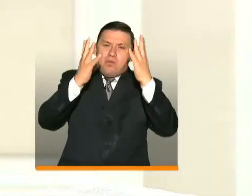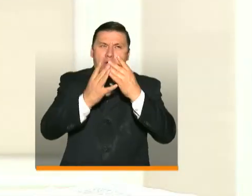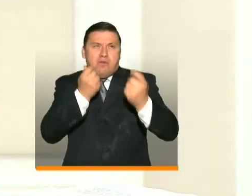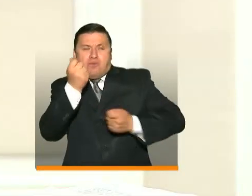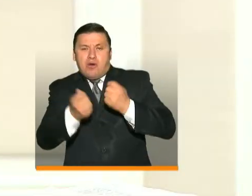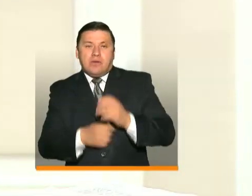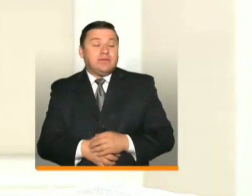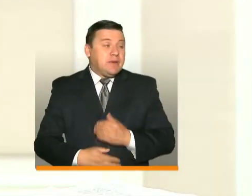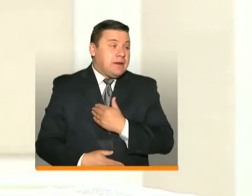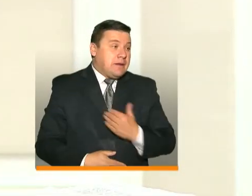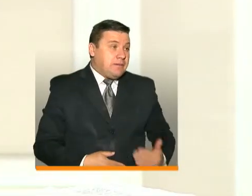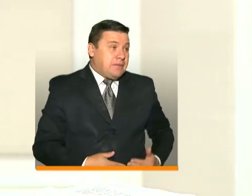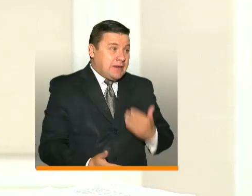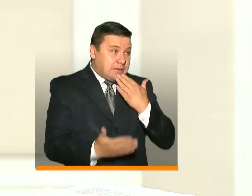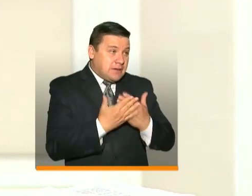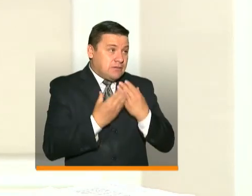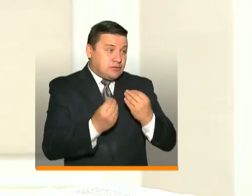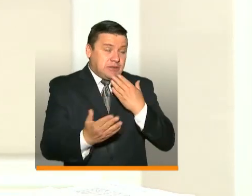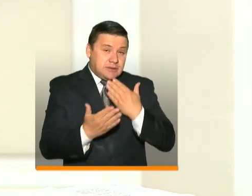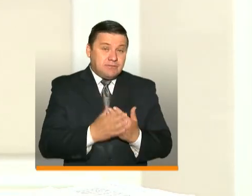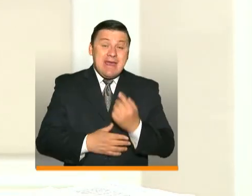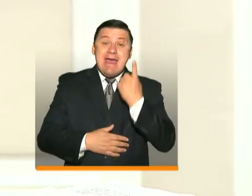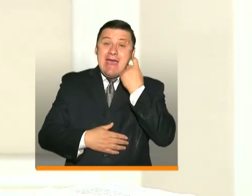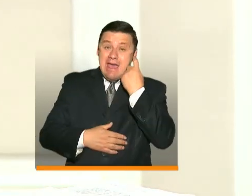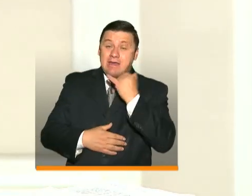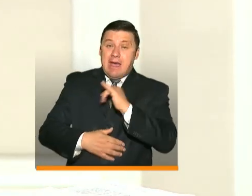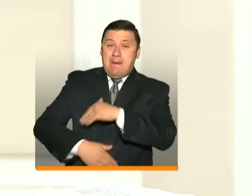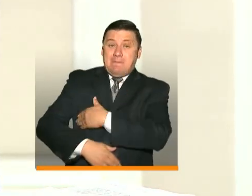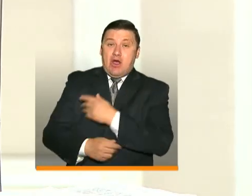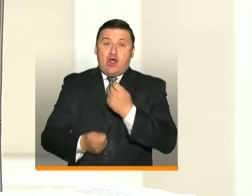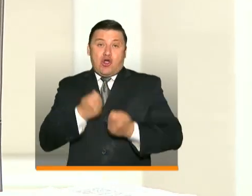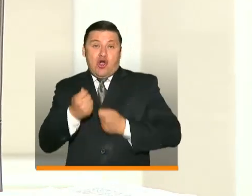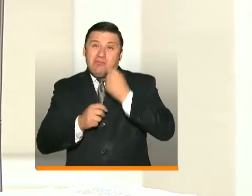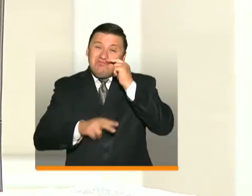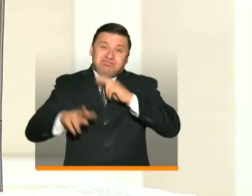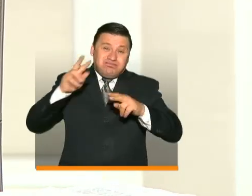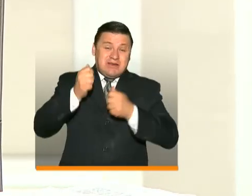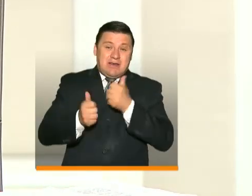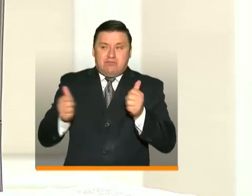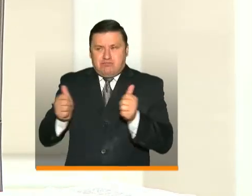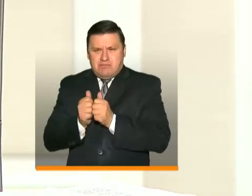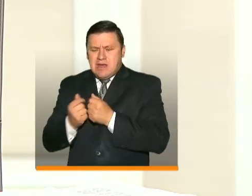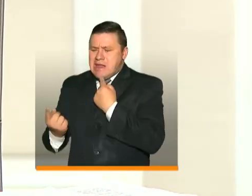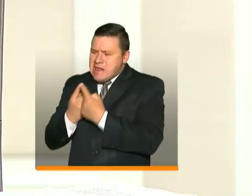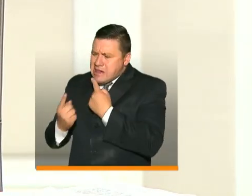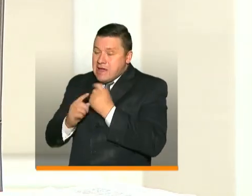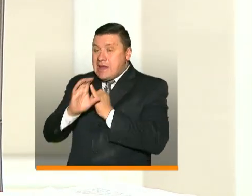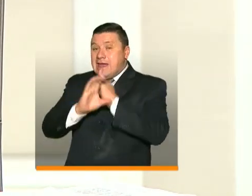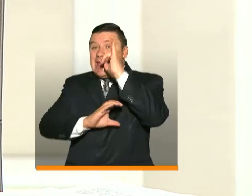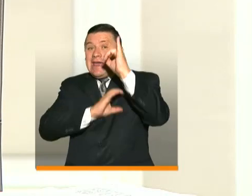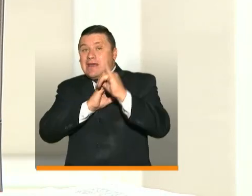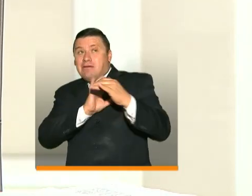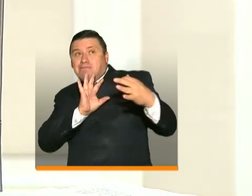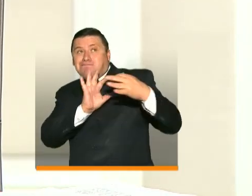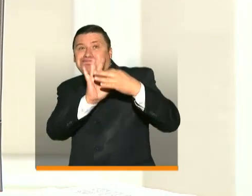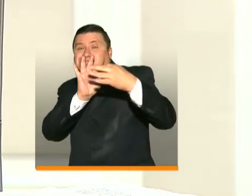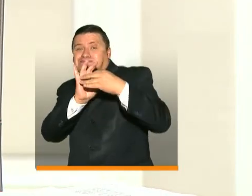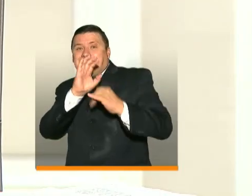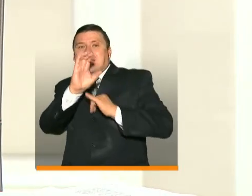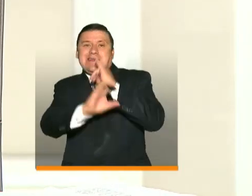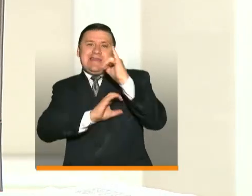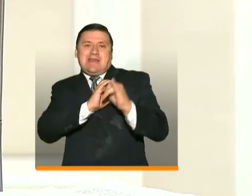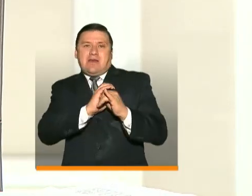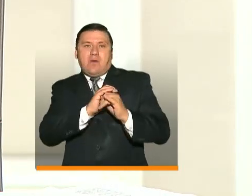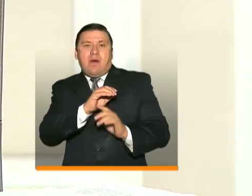presidente, muchas gracias. Ayer efectivamente instalamos con el señor ministro de Comercio Exterior esta misión de internacionalización de la cual hacen